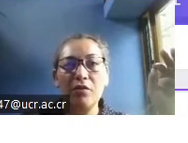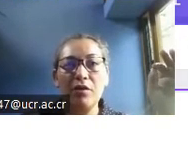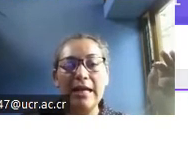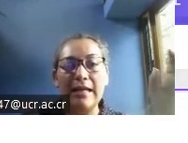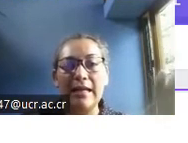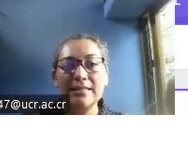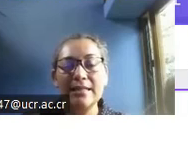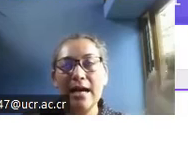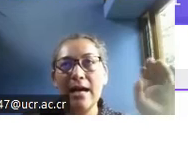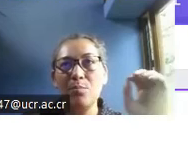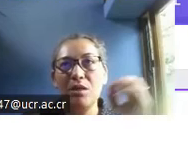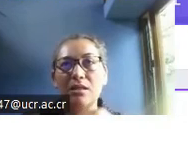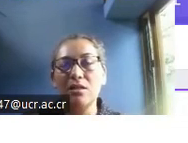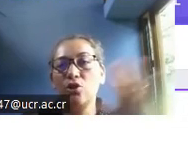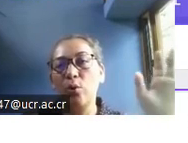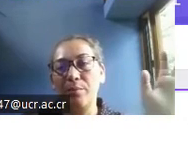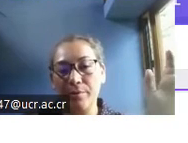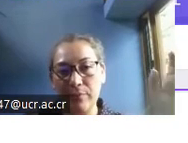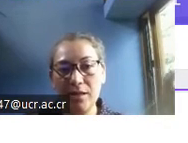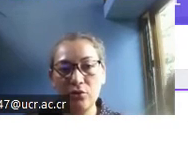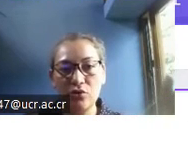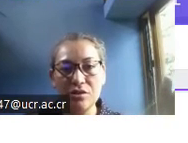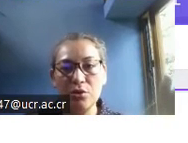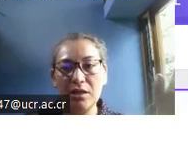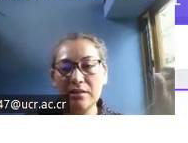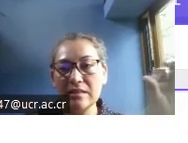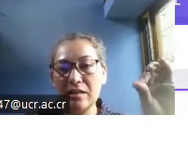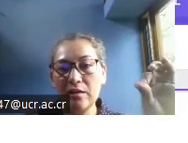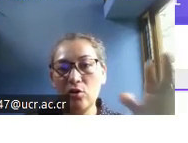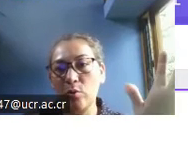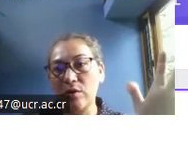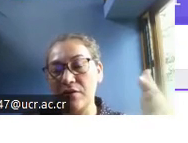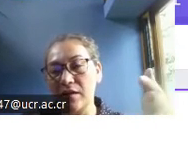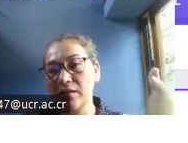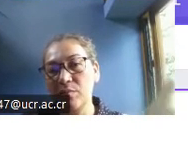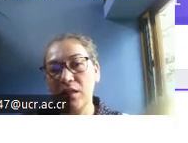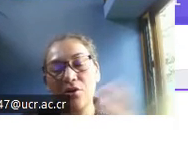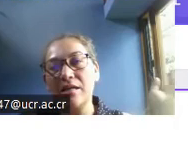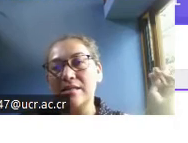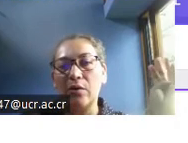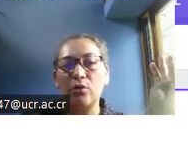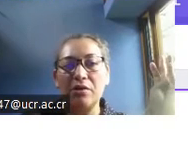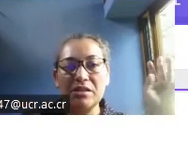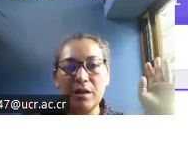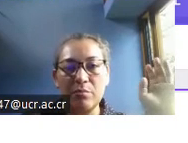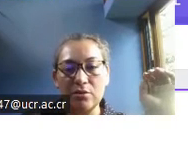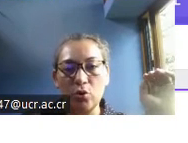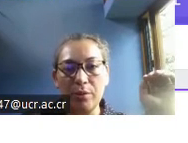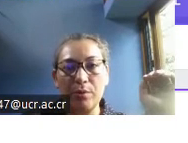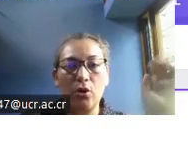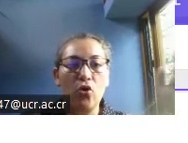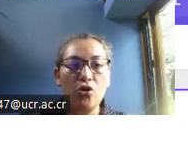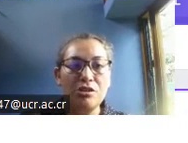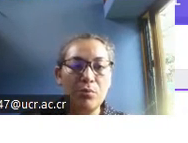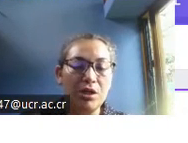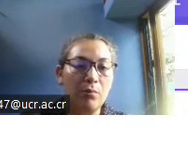código QR el enlace a mi sitio web, ¿verdad? Entonces cuando la gente escanea el código al final del video, se va de una vez para mi sitio